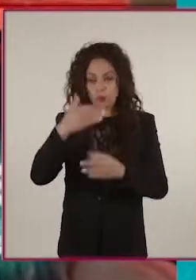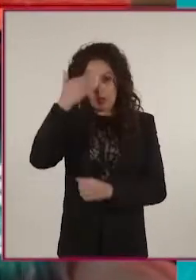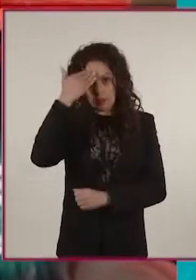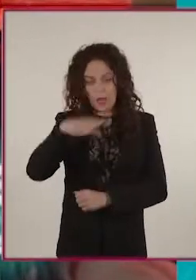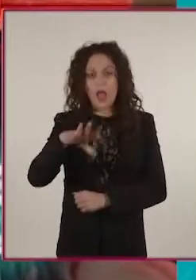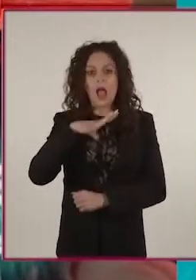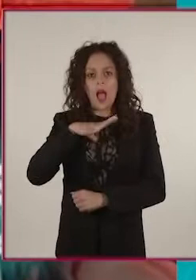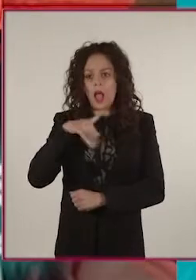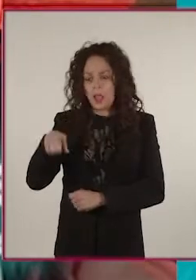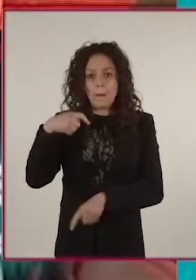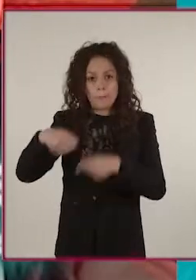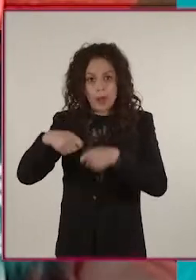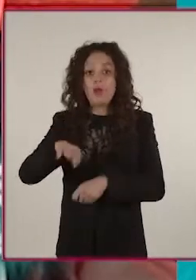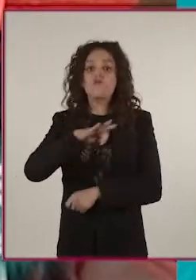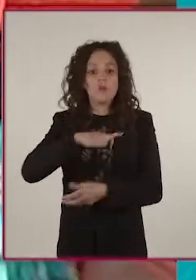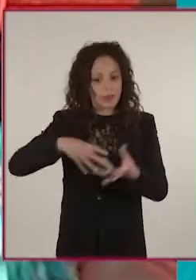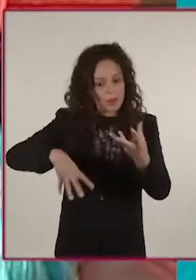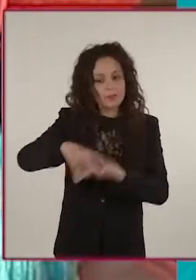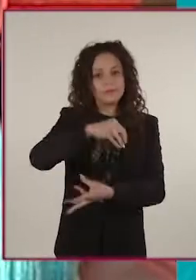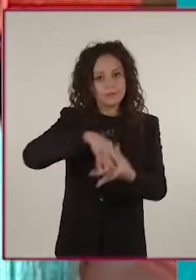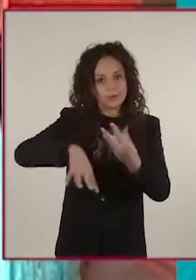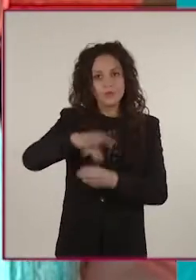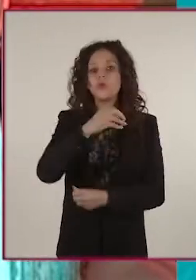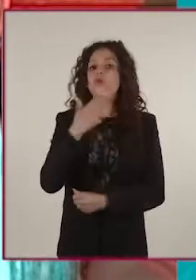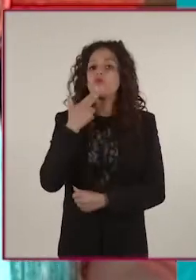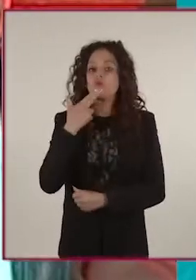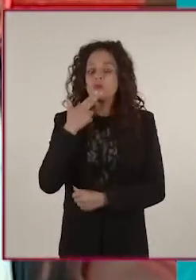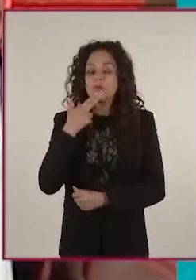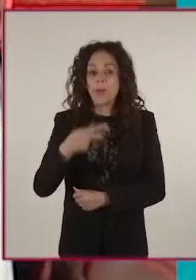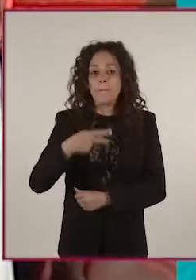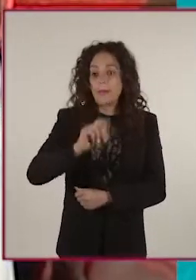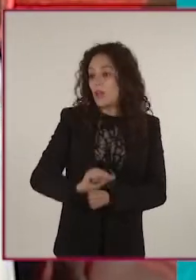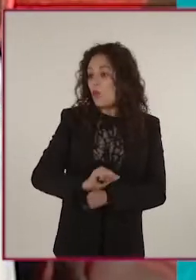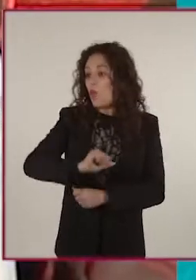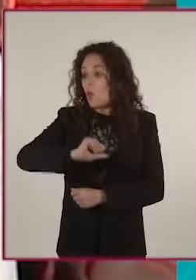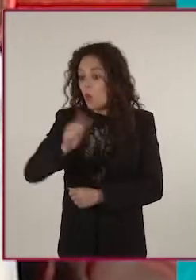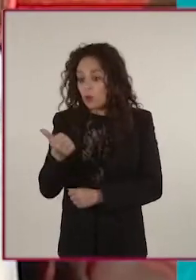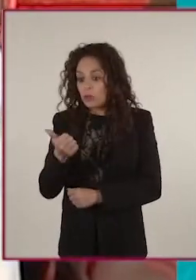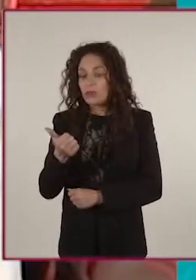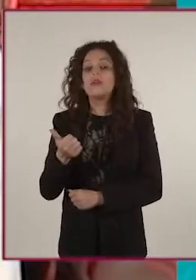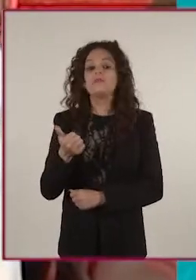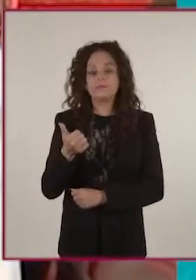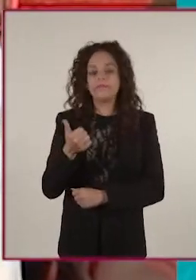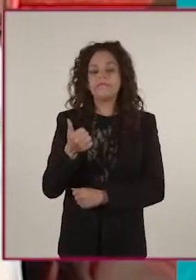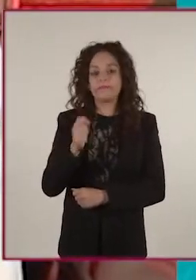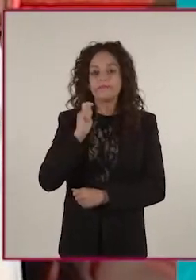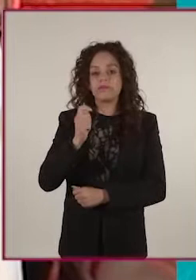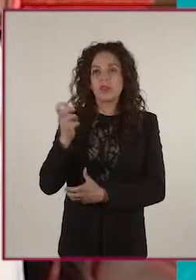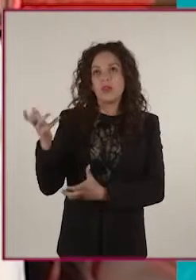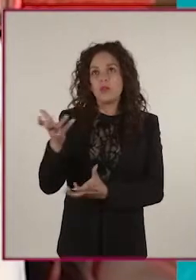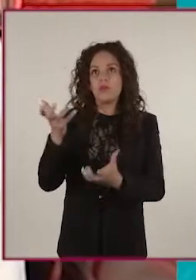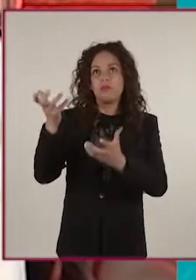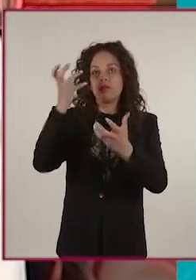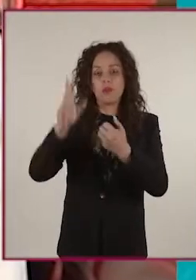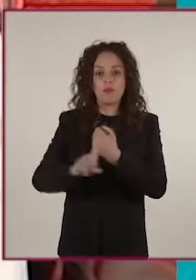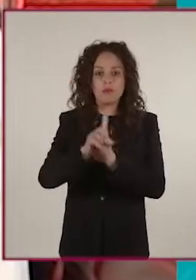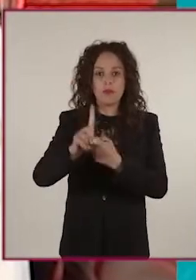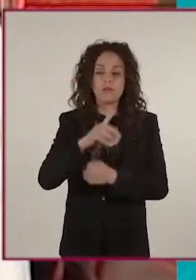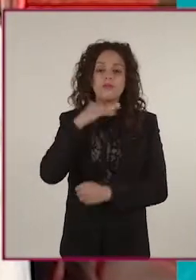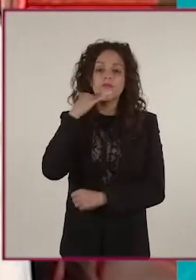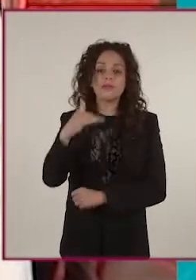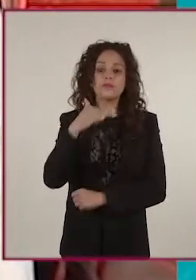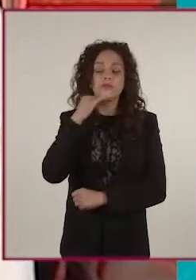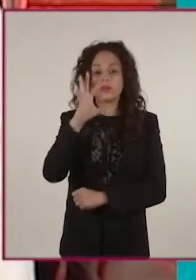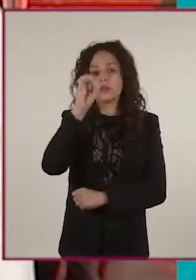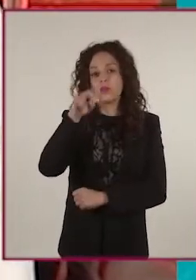pueden reciclarse, pero otra cierta cantidad va a parar al ambiente y causa problemas de contaminación,